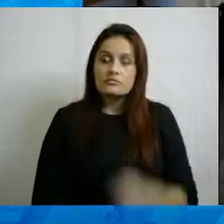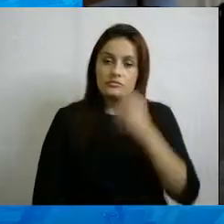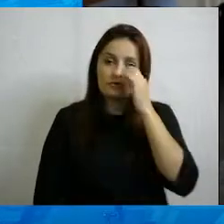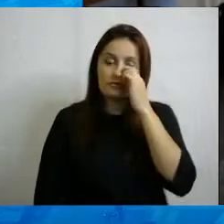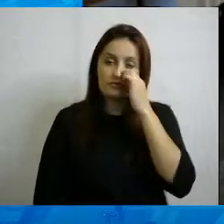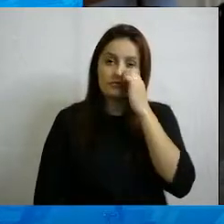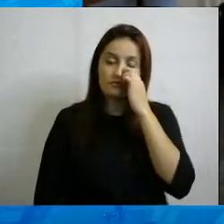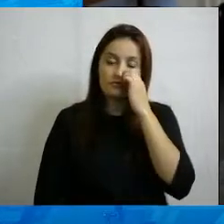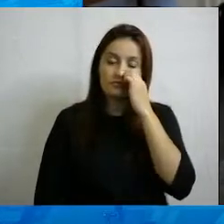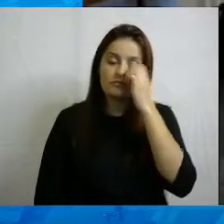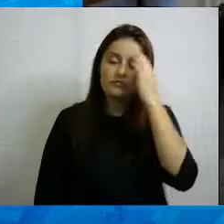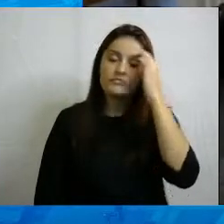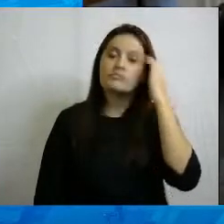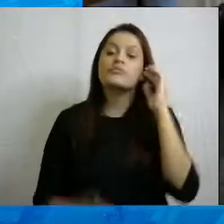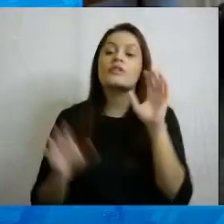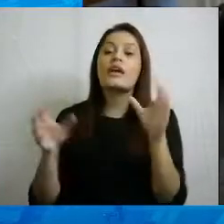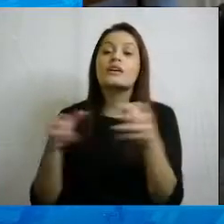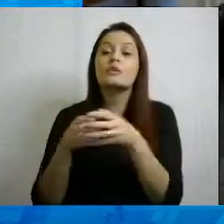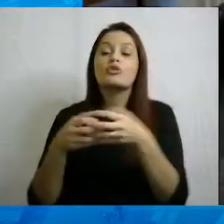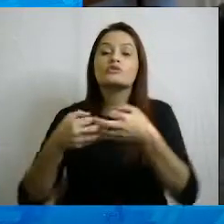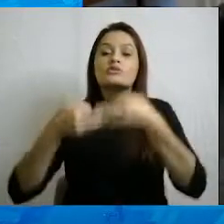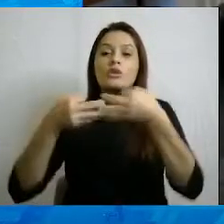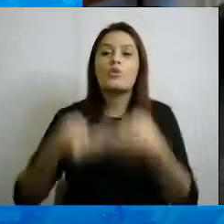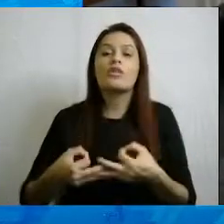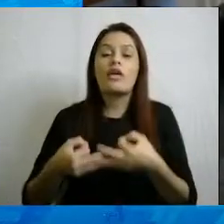que el equipo de seguridad